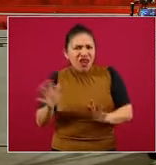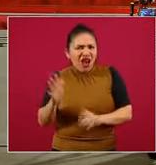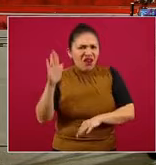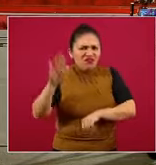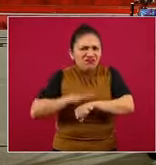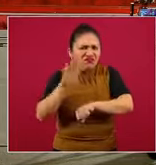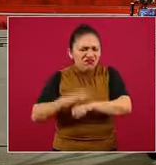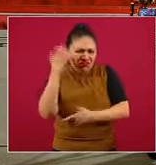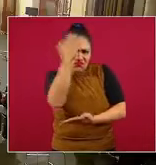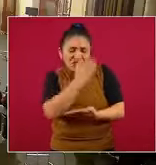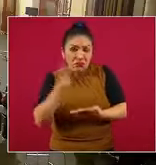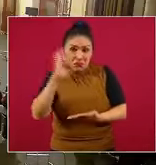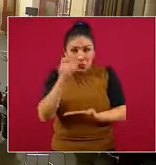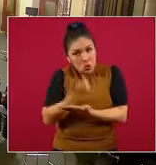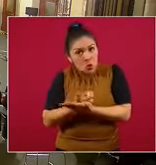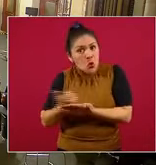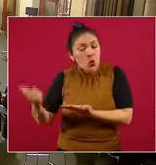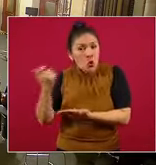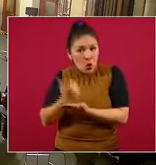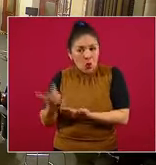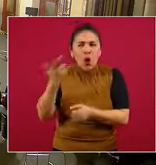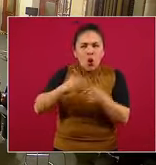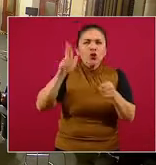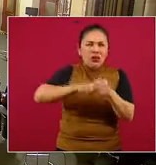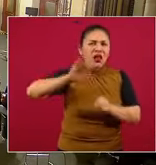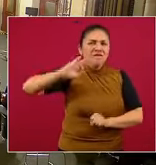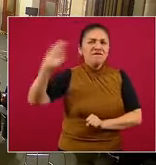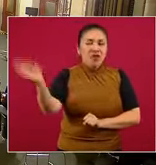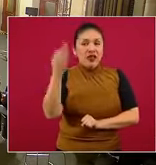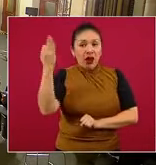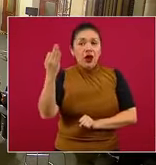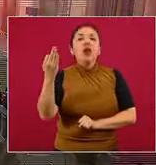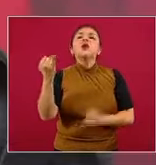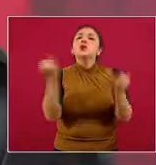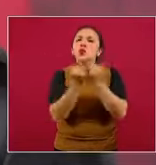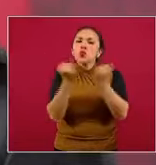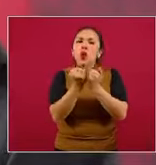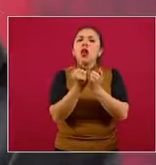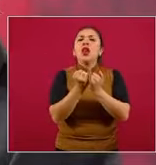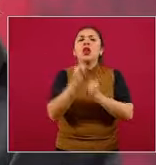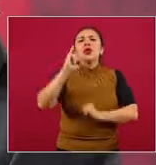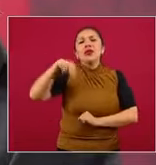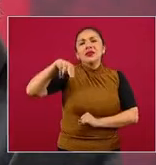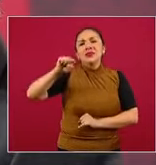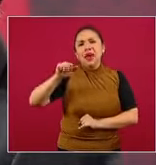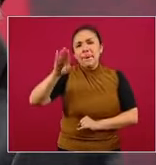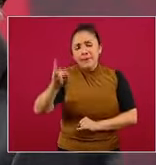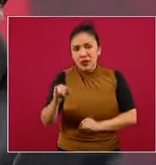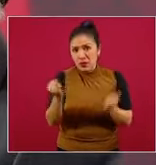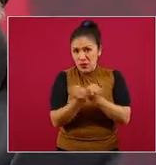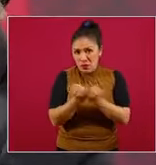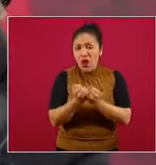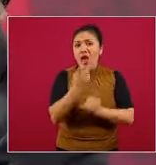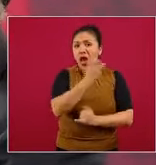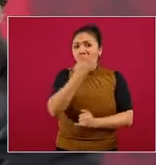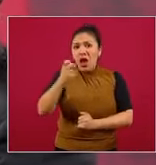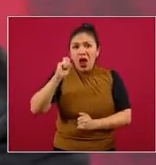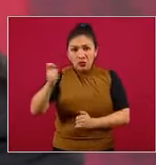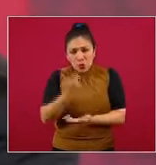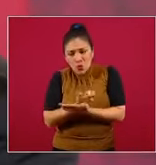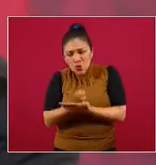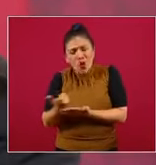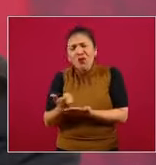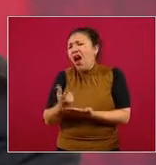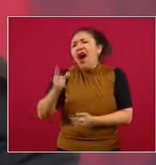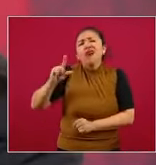que la recuperación que tienen los hospitales federales, incluidos los institutos nacionales de salud, es una recuperación relativamente